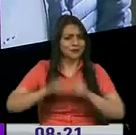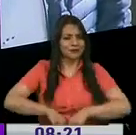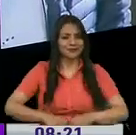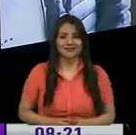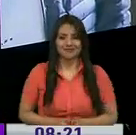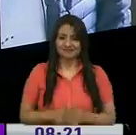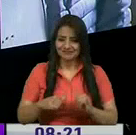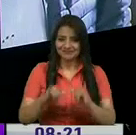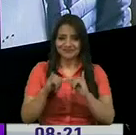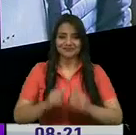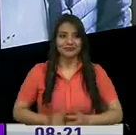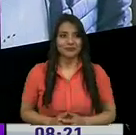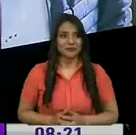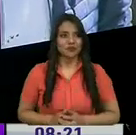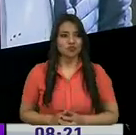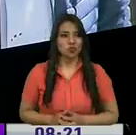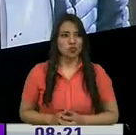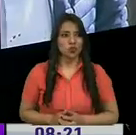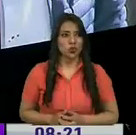contigo.